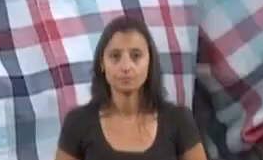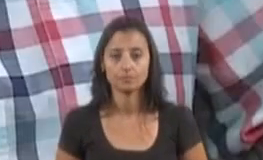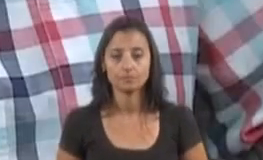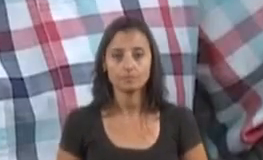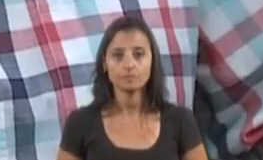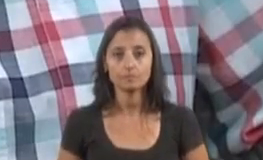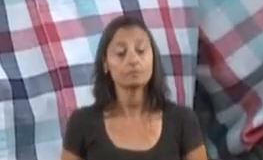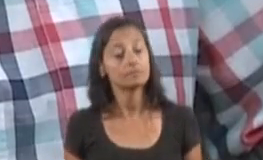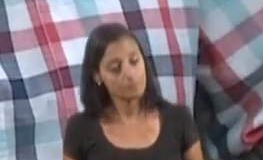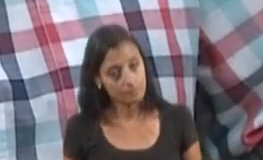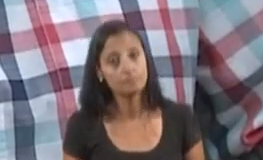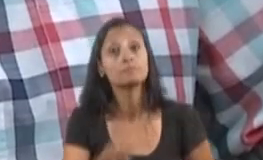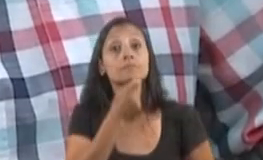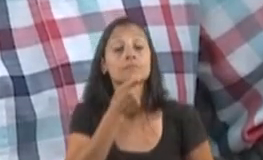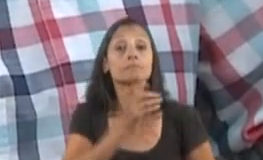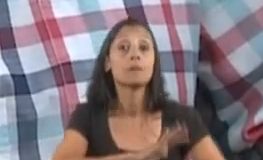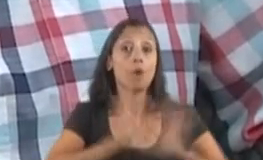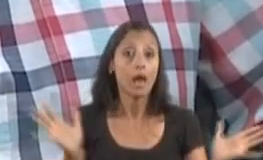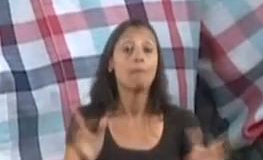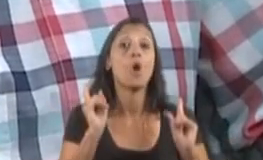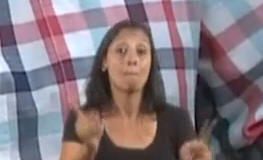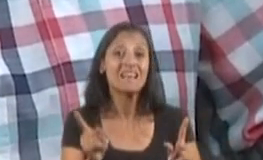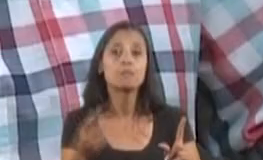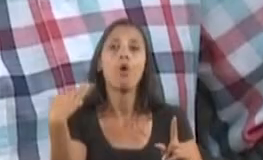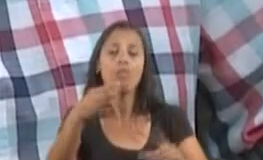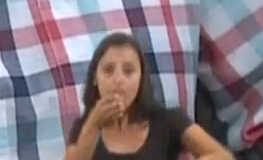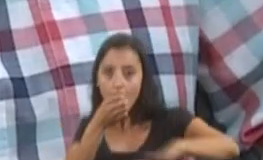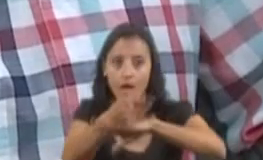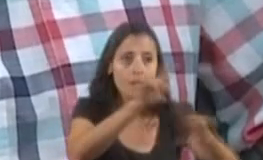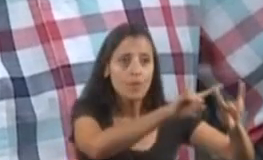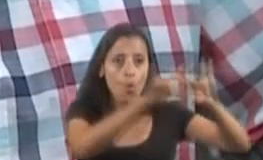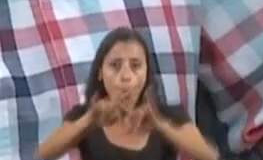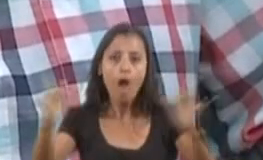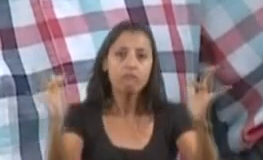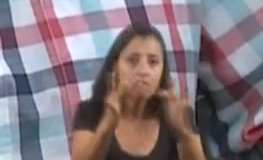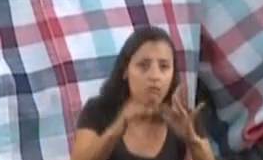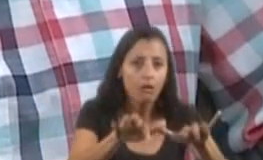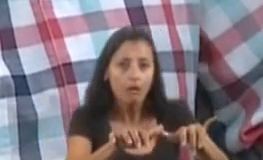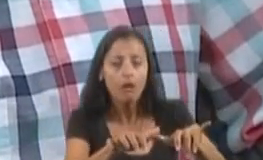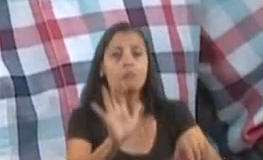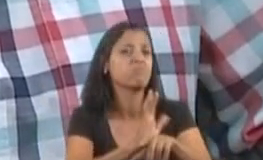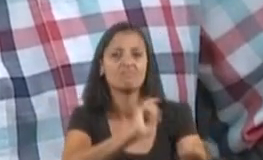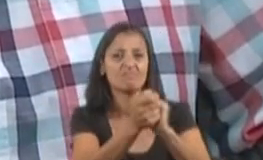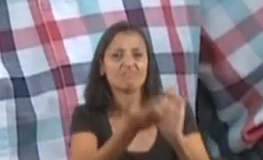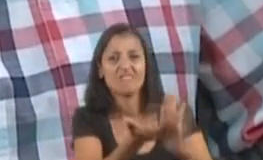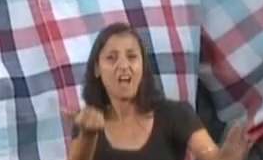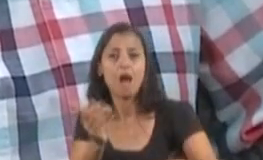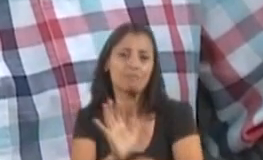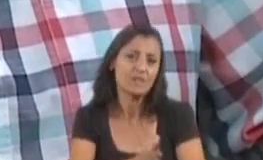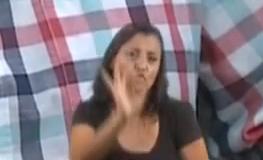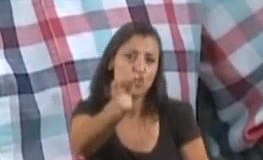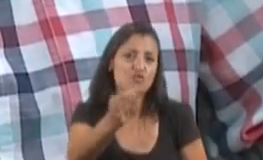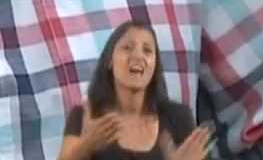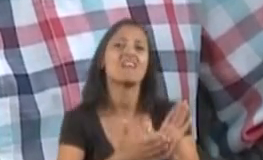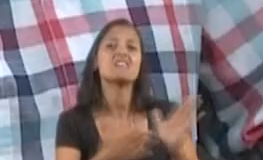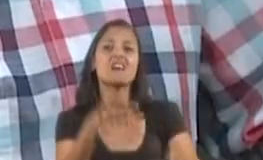herramienta. Claro, eliminar ese formulario, Sí. que entiendo que hay muchas recetas dando vueltas que no son claro, las que